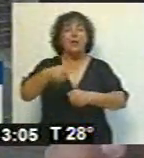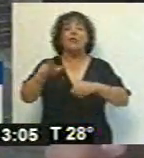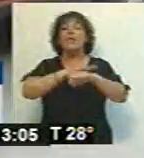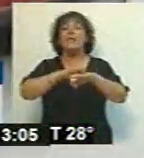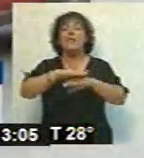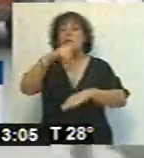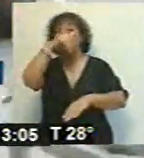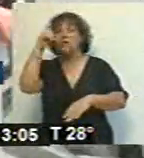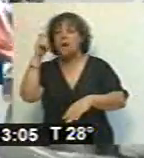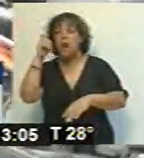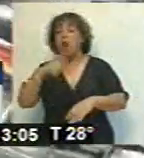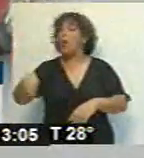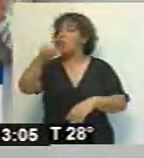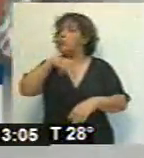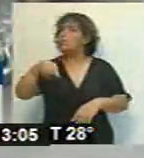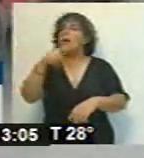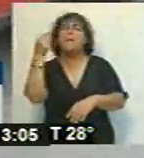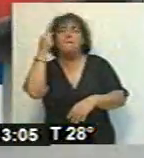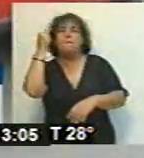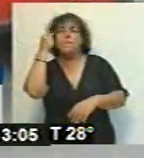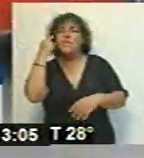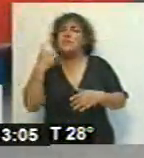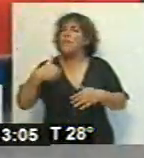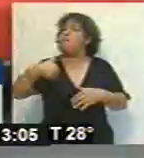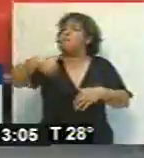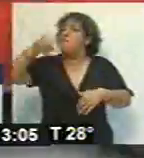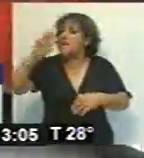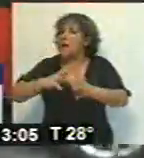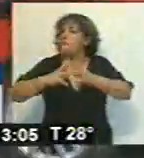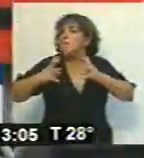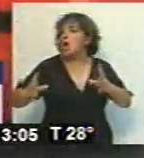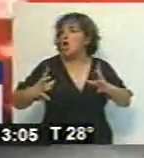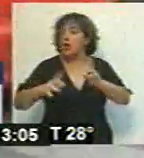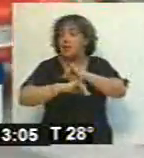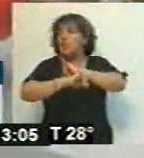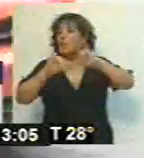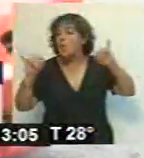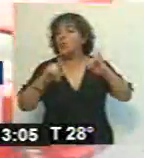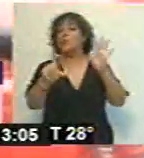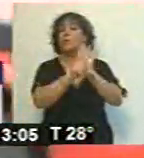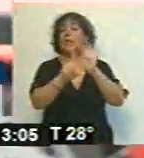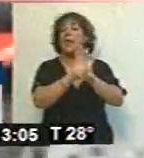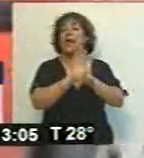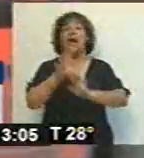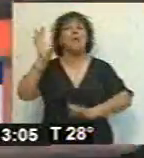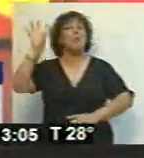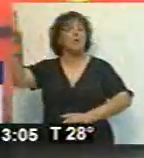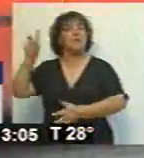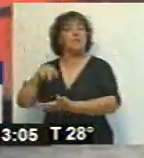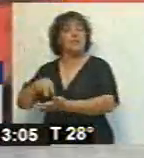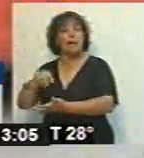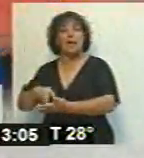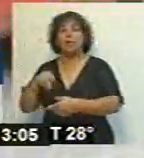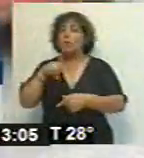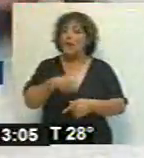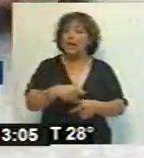municipal. ¿Ustedes piensan ir por más y que, bueno, se promulgue una ley a nivel provincia como para